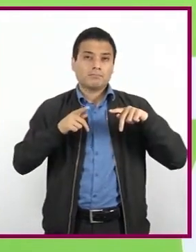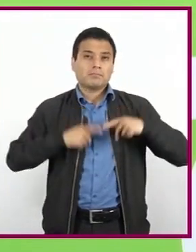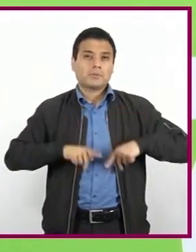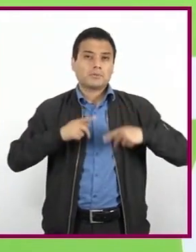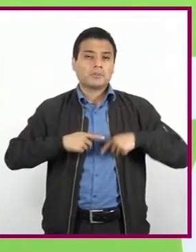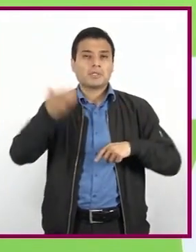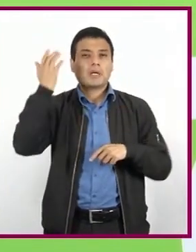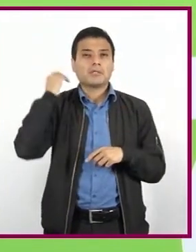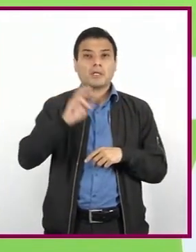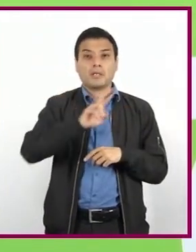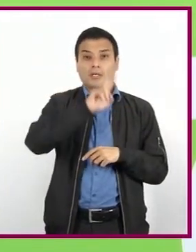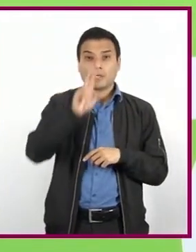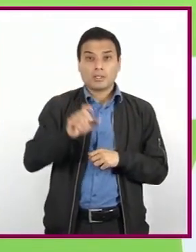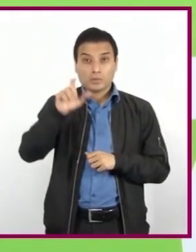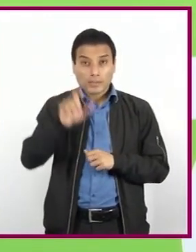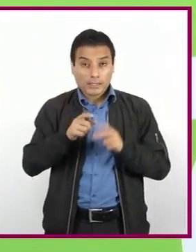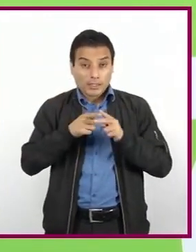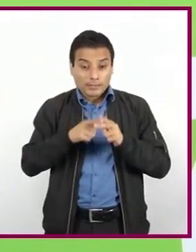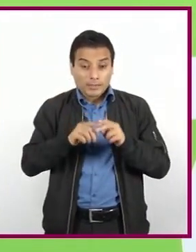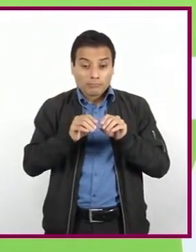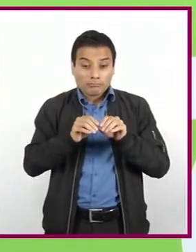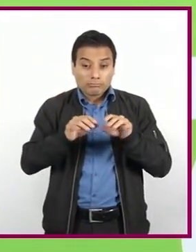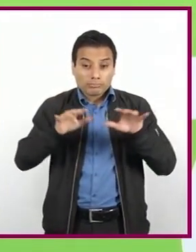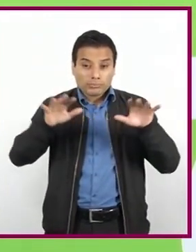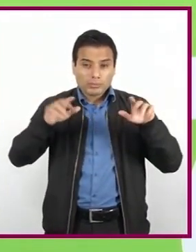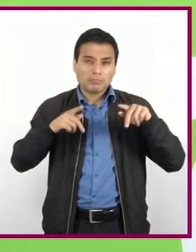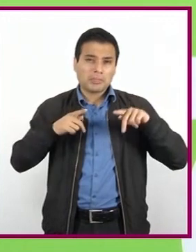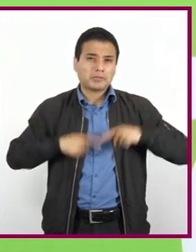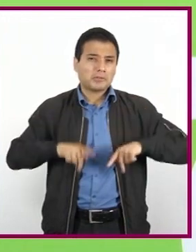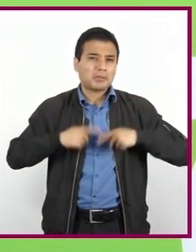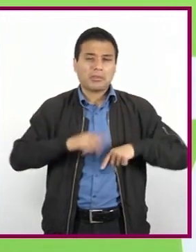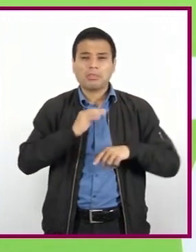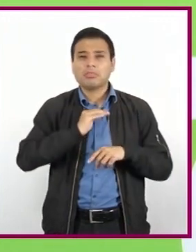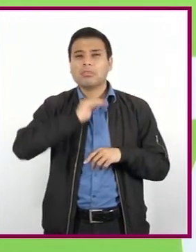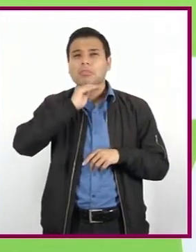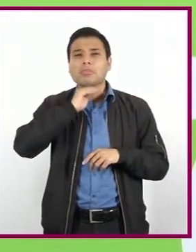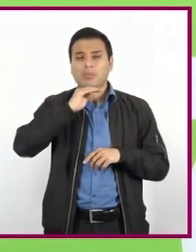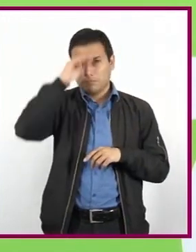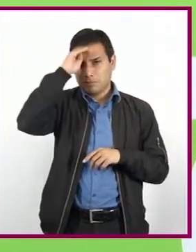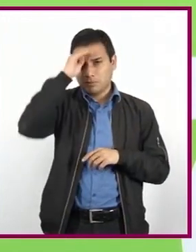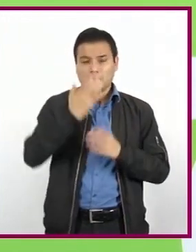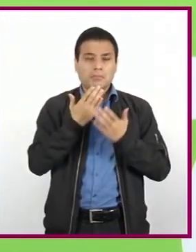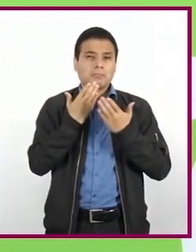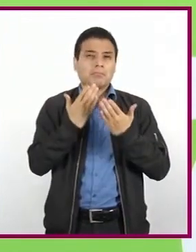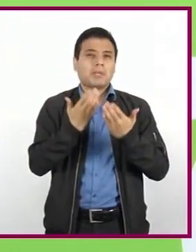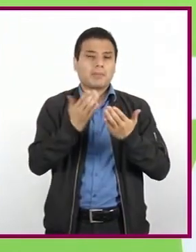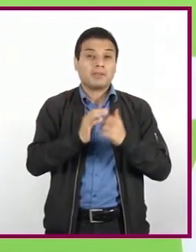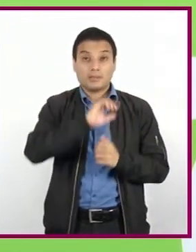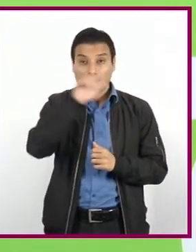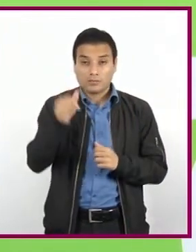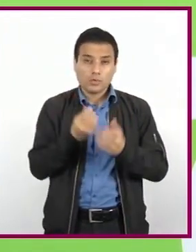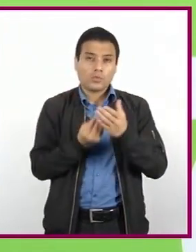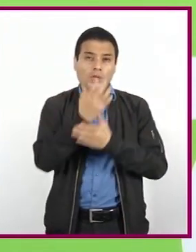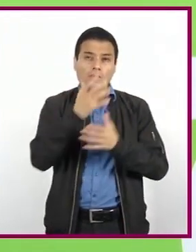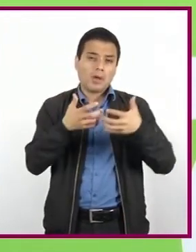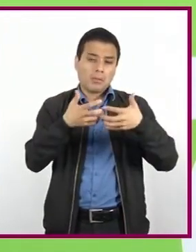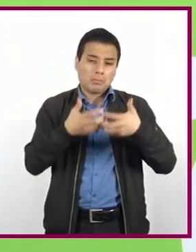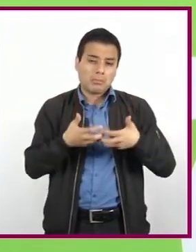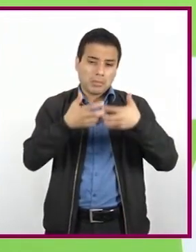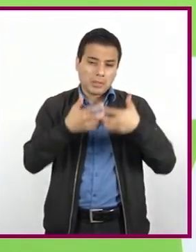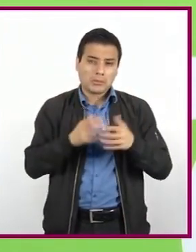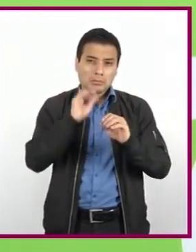rayos X. Poco después del descubrimiento de Röntgen, se empezaron a desarrollar aparatos de uso común